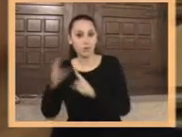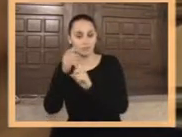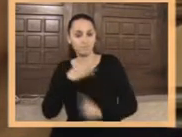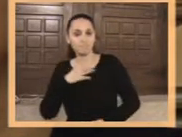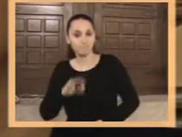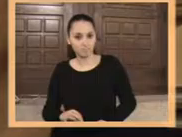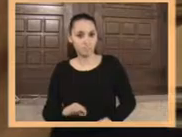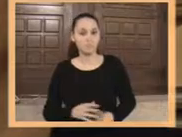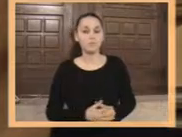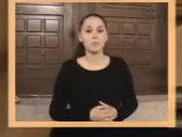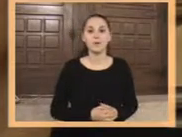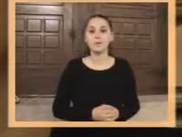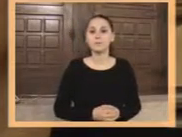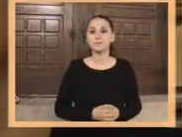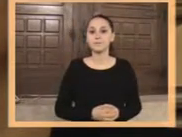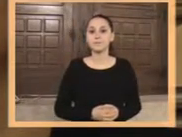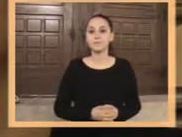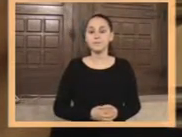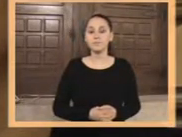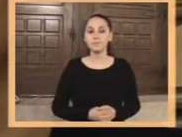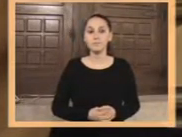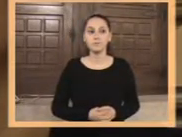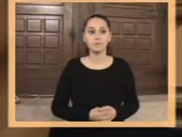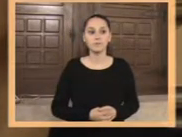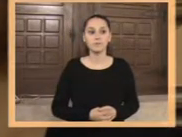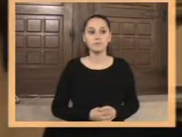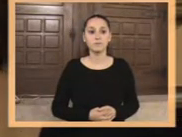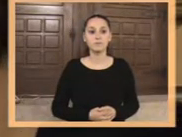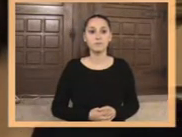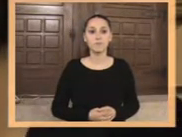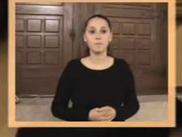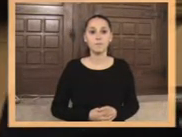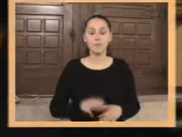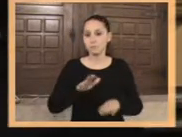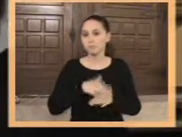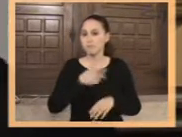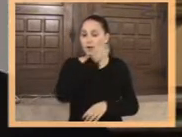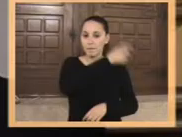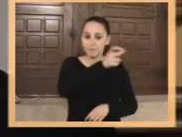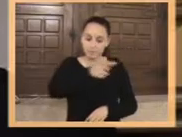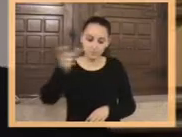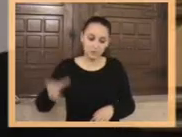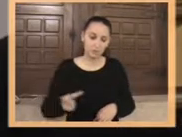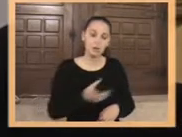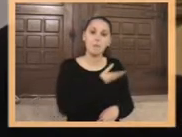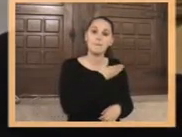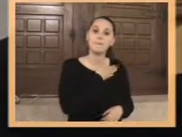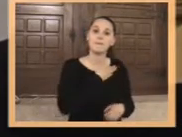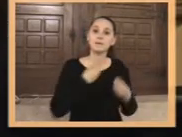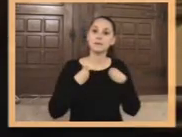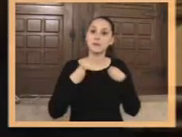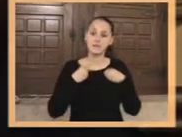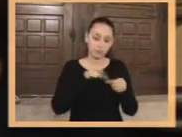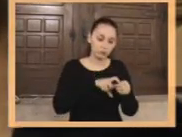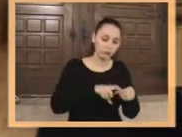ordenanza municipal que permite a la ciudadanía de Plasencia participar en los plenos con voz.